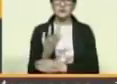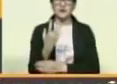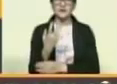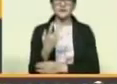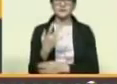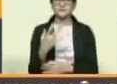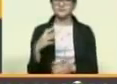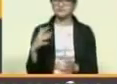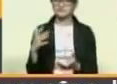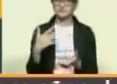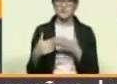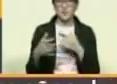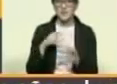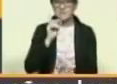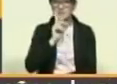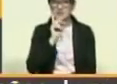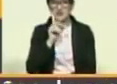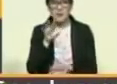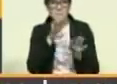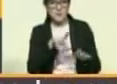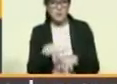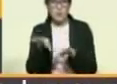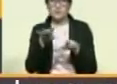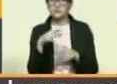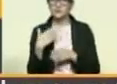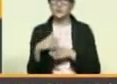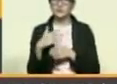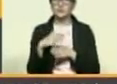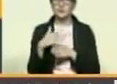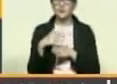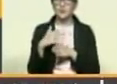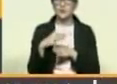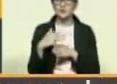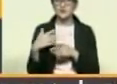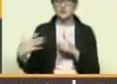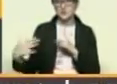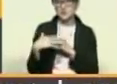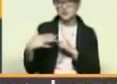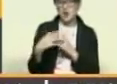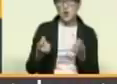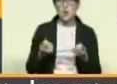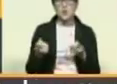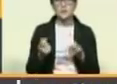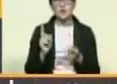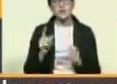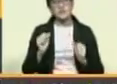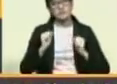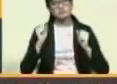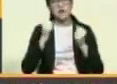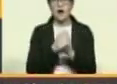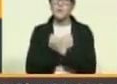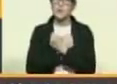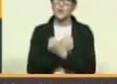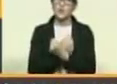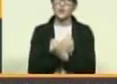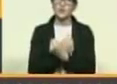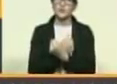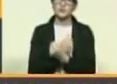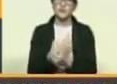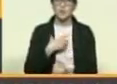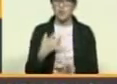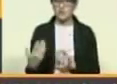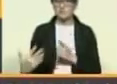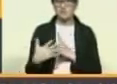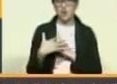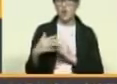las mentiras, la manipulación, por encima de la guerra económica, triunfará el amor. No podrán con nosotros.